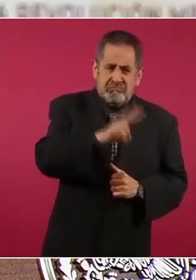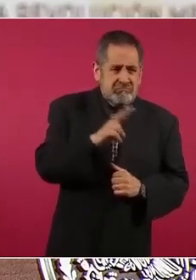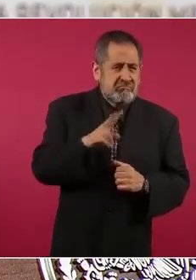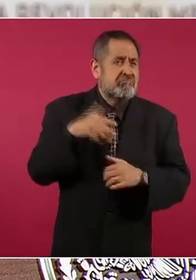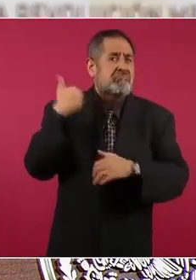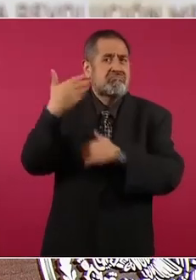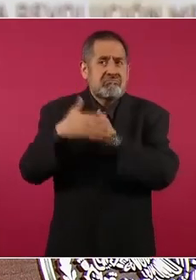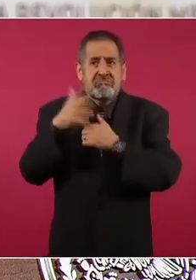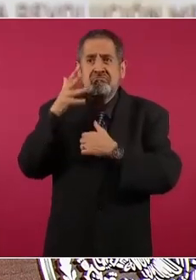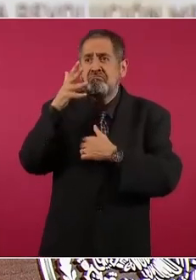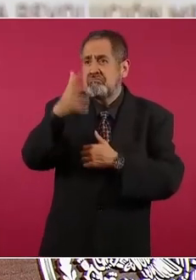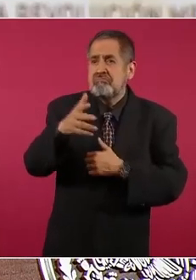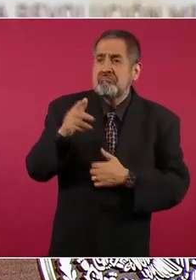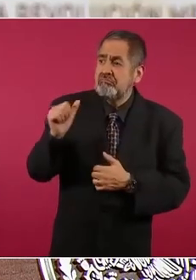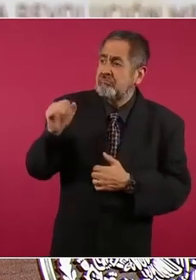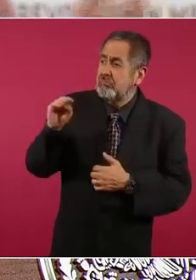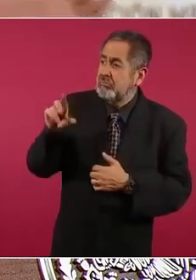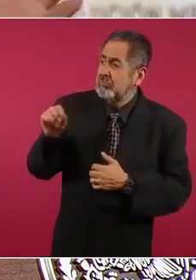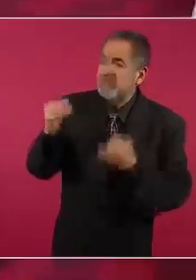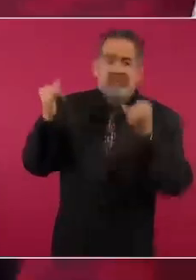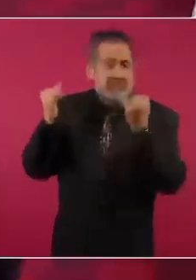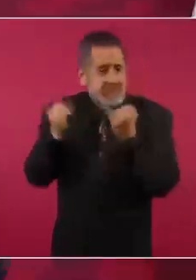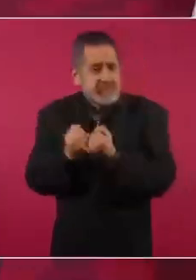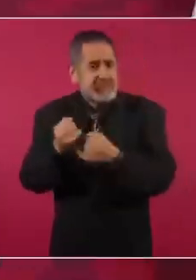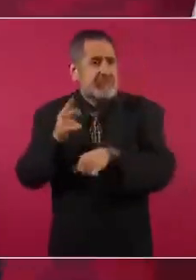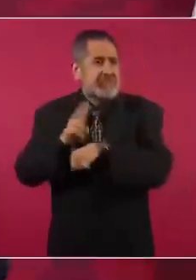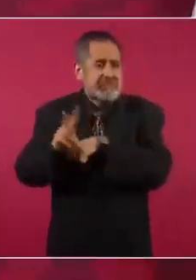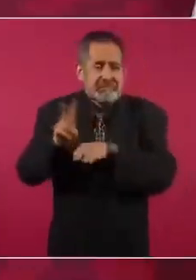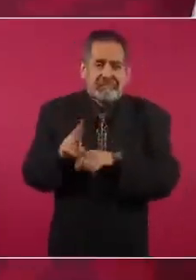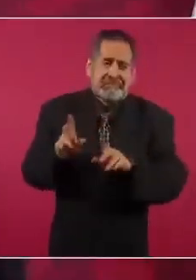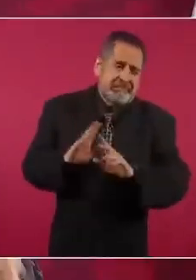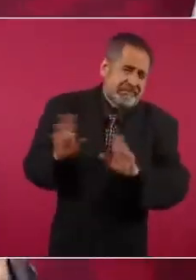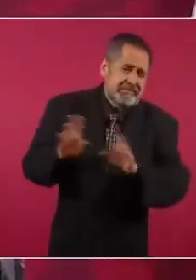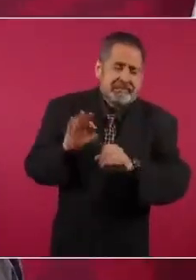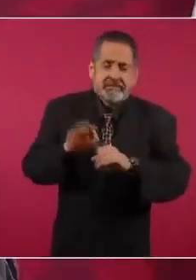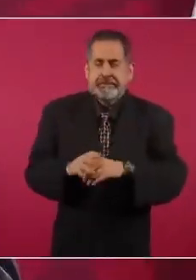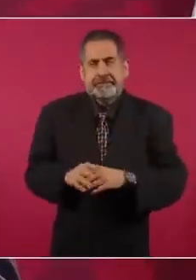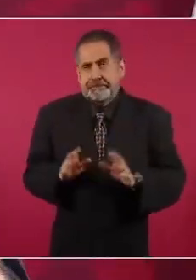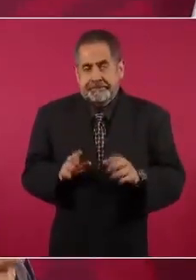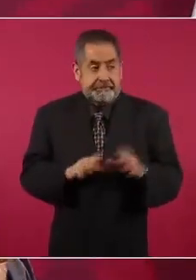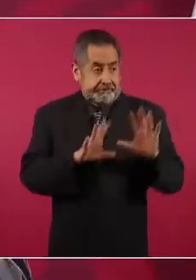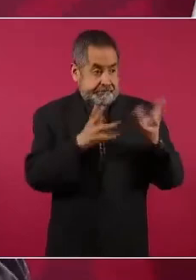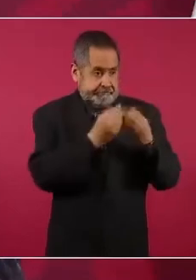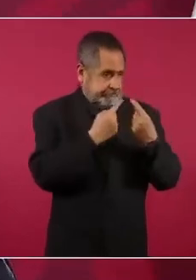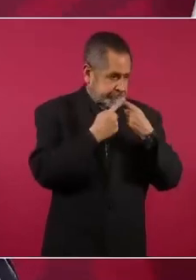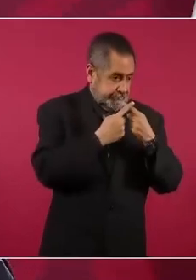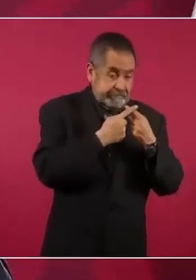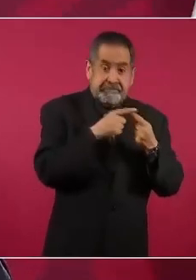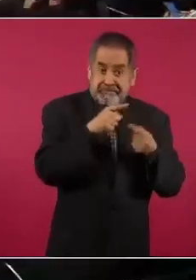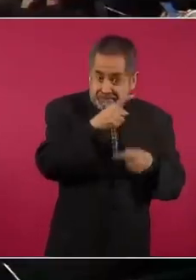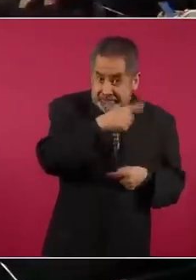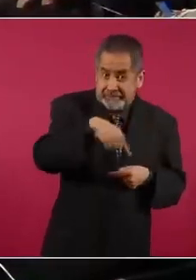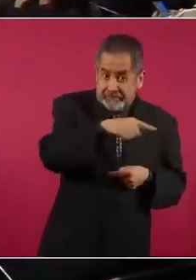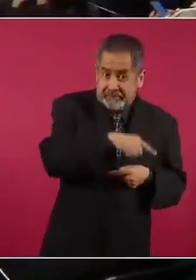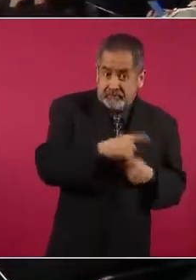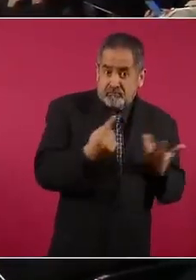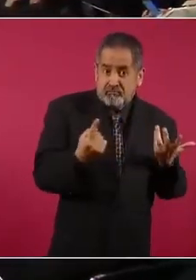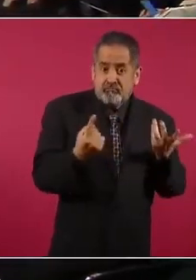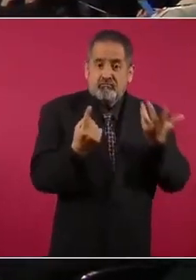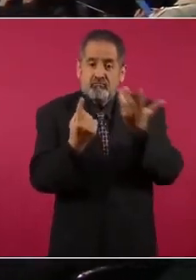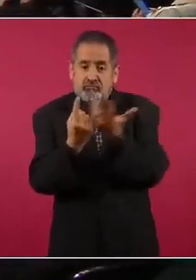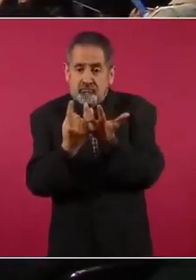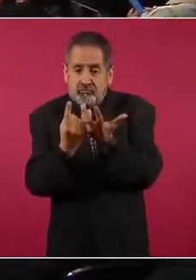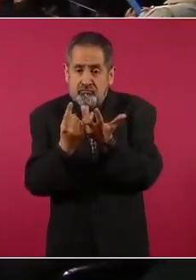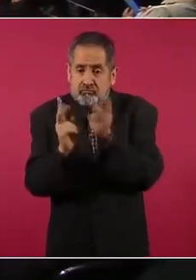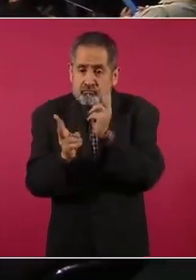y se reunieron. Y fueron con Peña por lo del